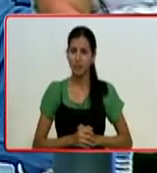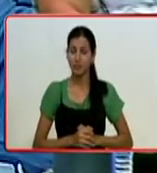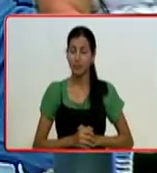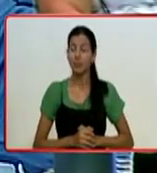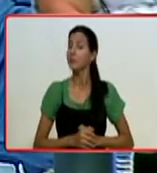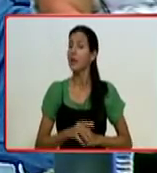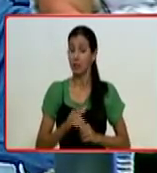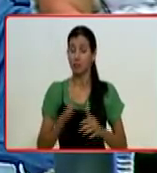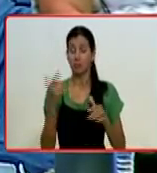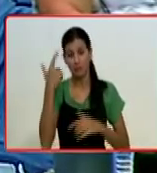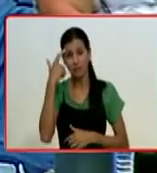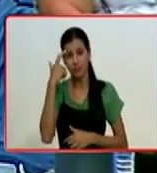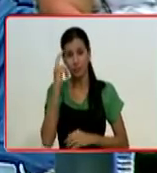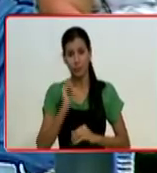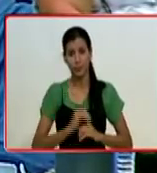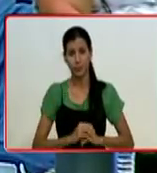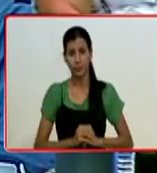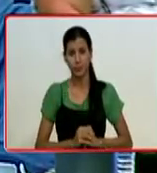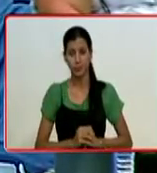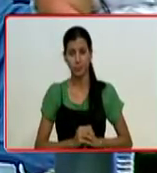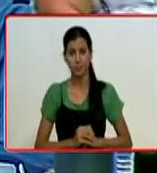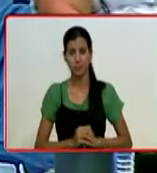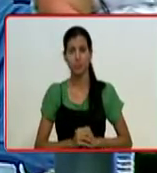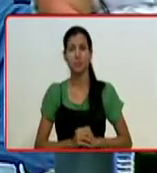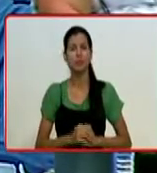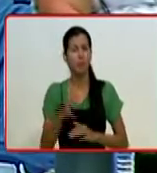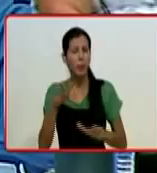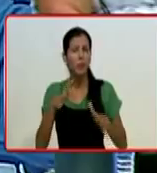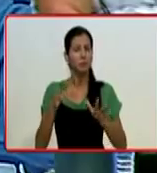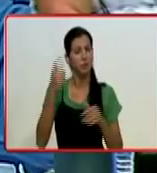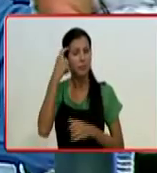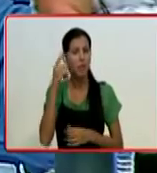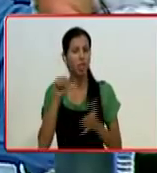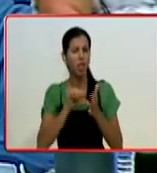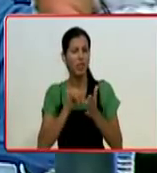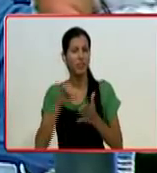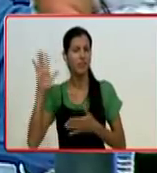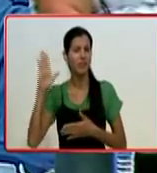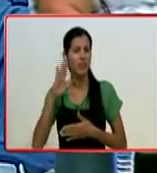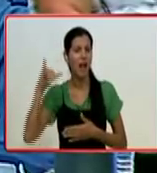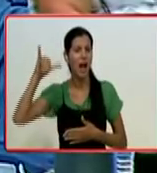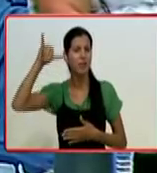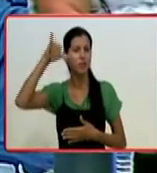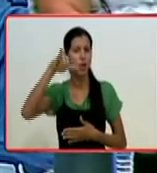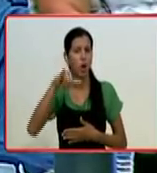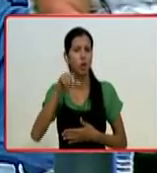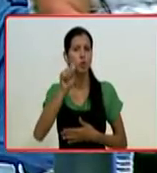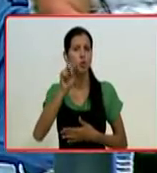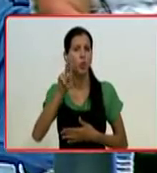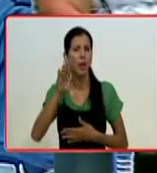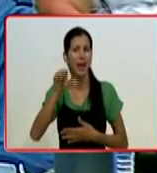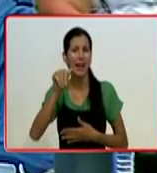Ya tenemos indicios de dónde traían el avión Tucano.